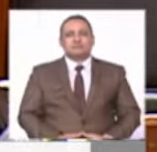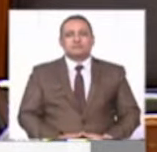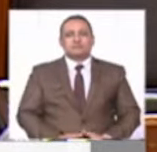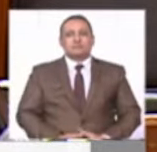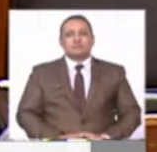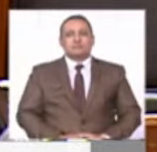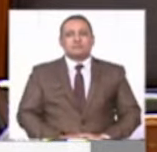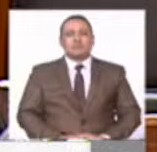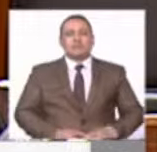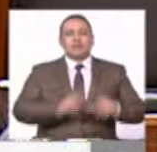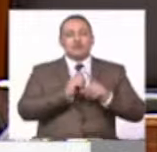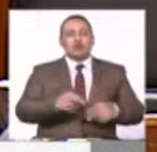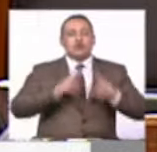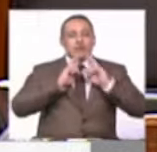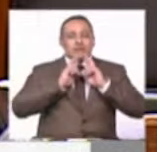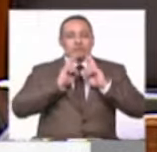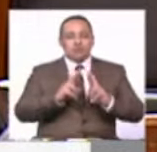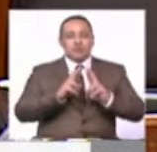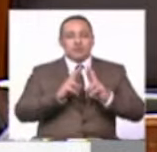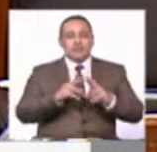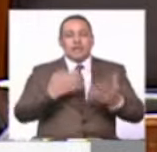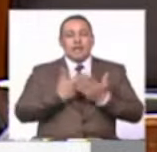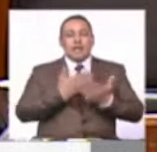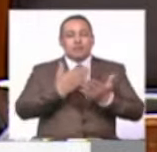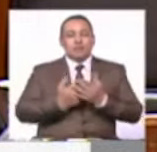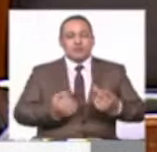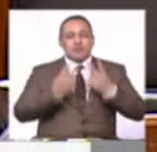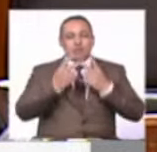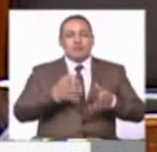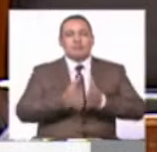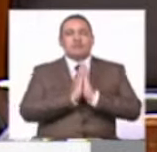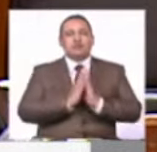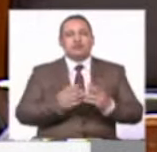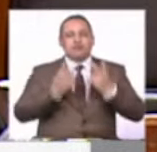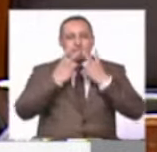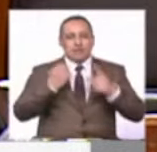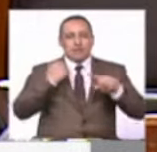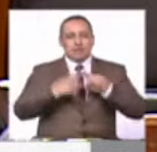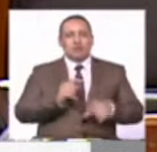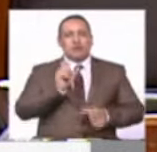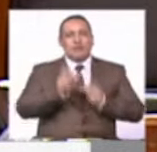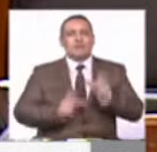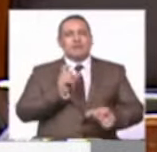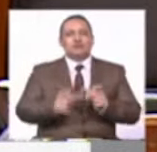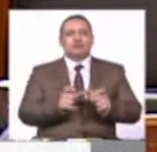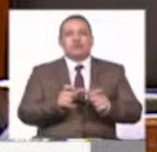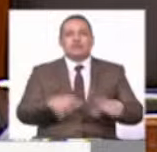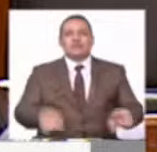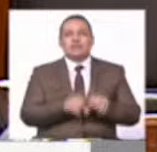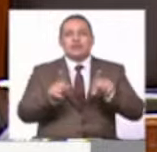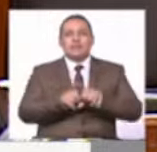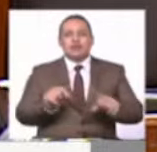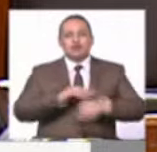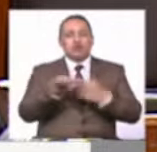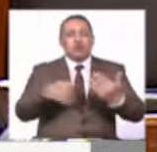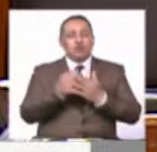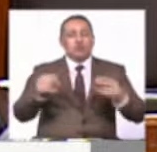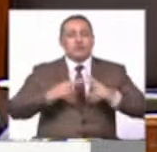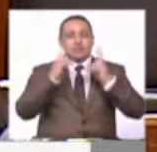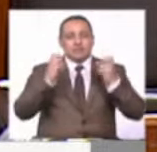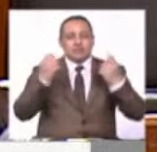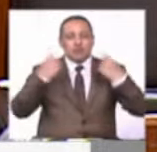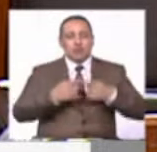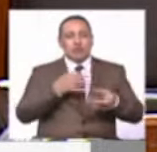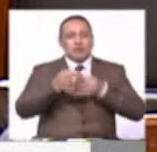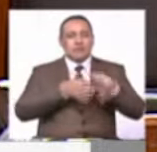cada son respuestas a determinadas peticiones por parte del ciudadano en el presente caso la